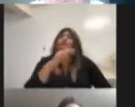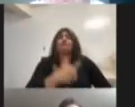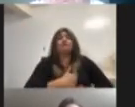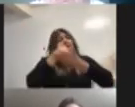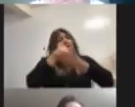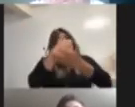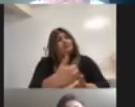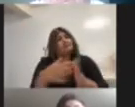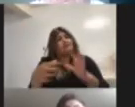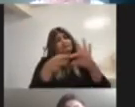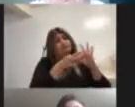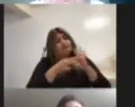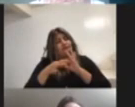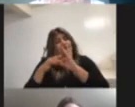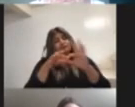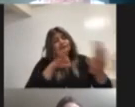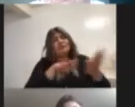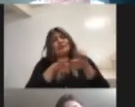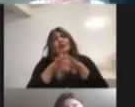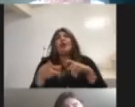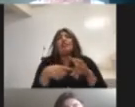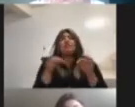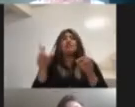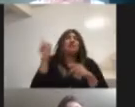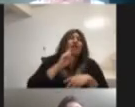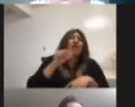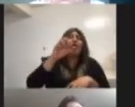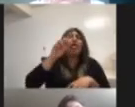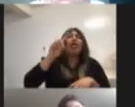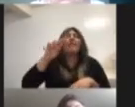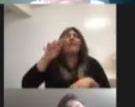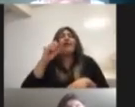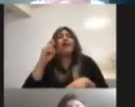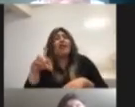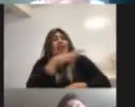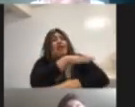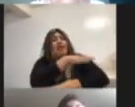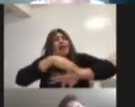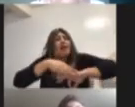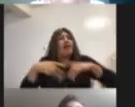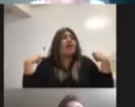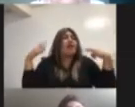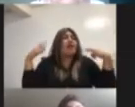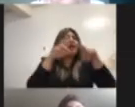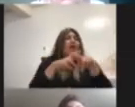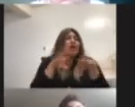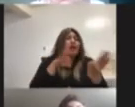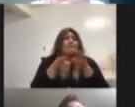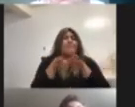mencionaba Adriana entre la familia y el maestro. La siguiente.